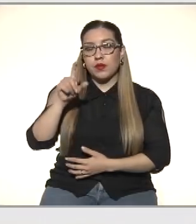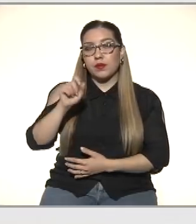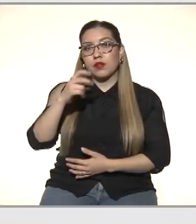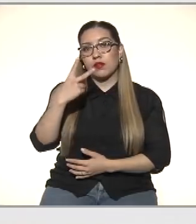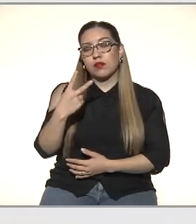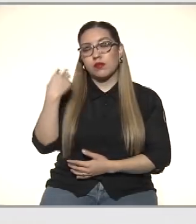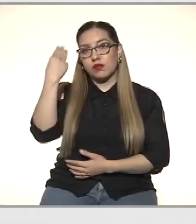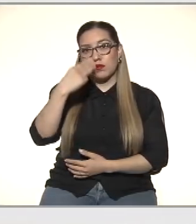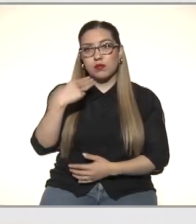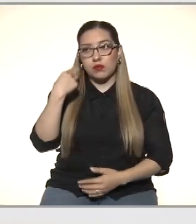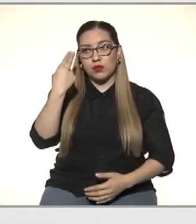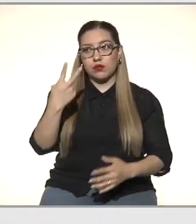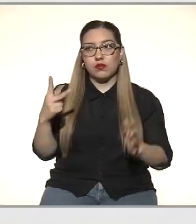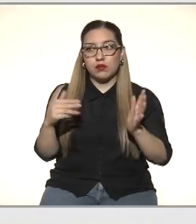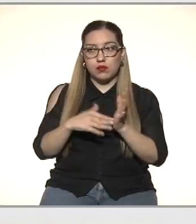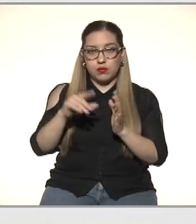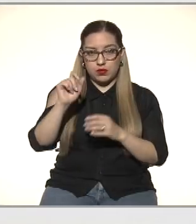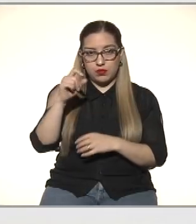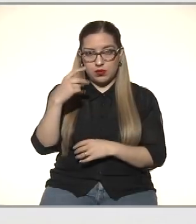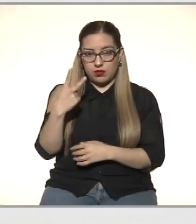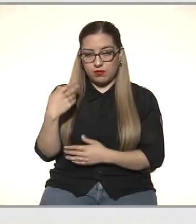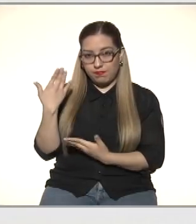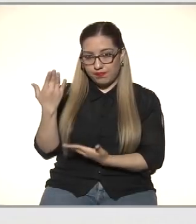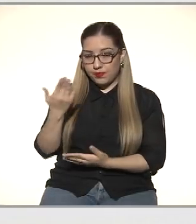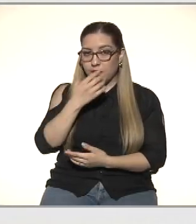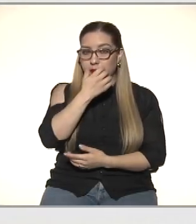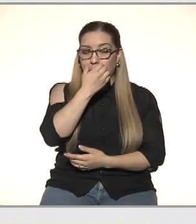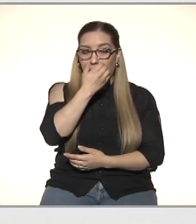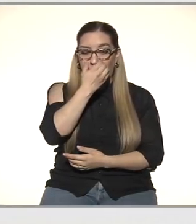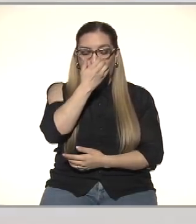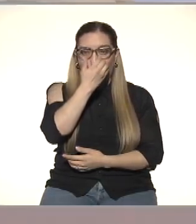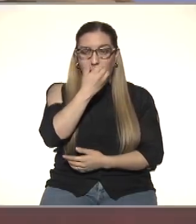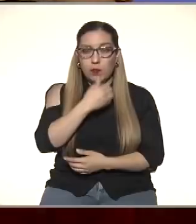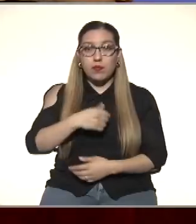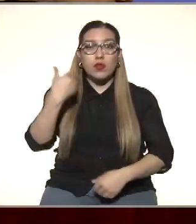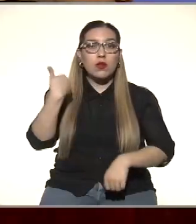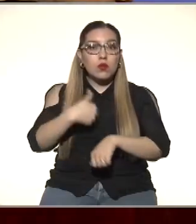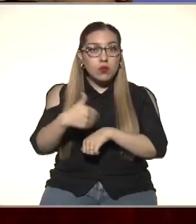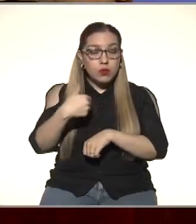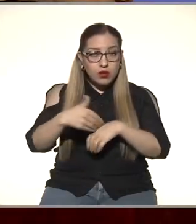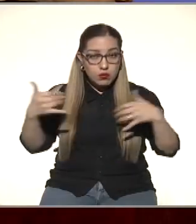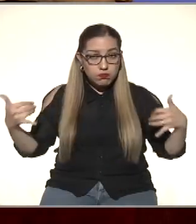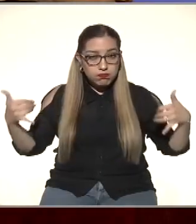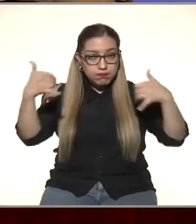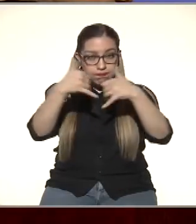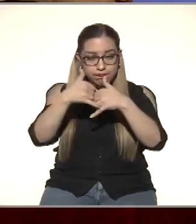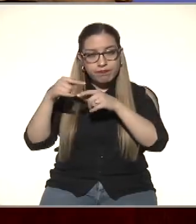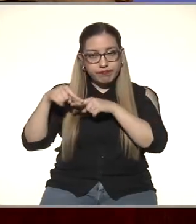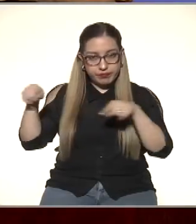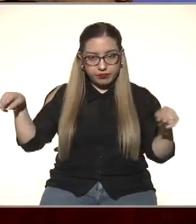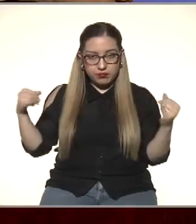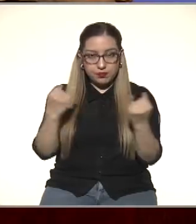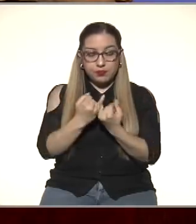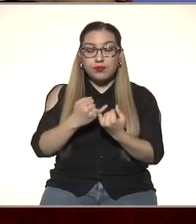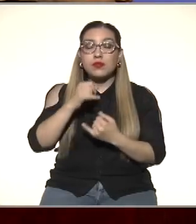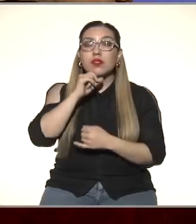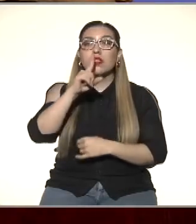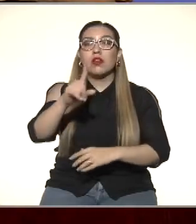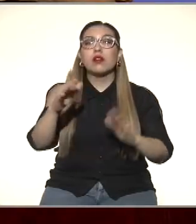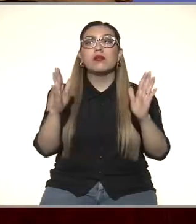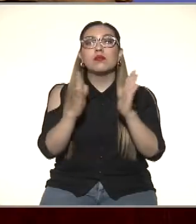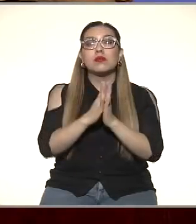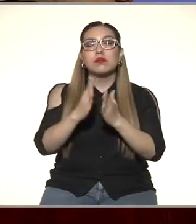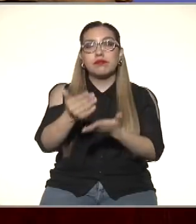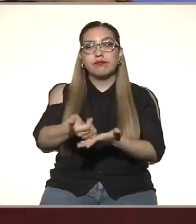Guzmán Ocampo en este momento puede ver la fotografía en pantalla y el teléfono al que se puede comunicar. Finalmente, pedimos de su